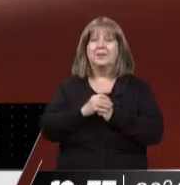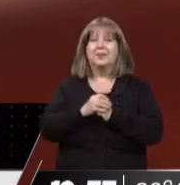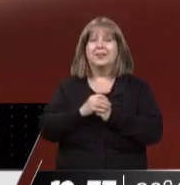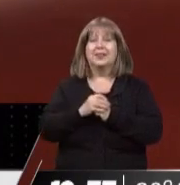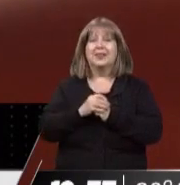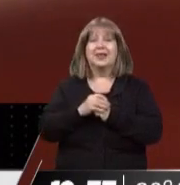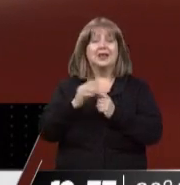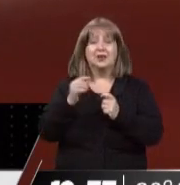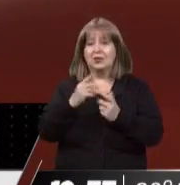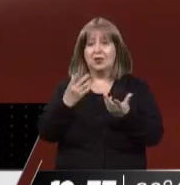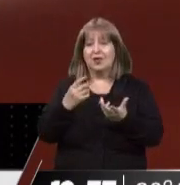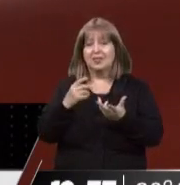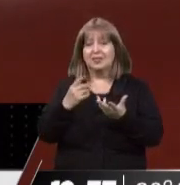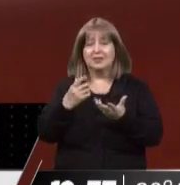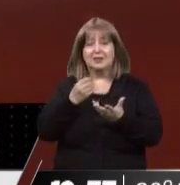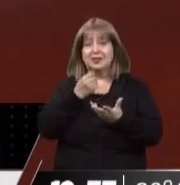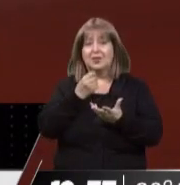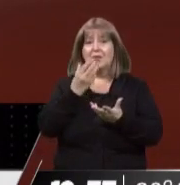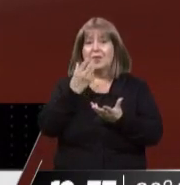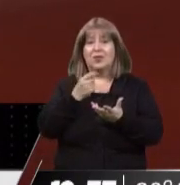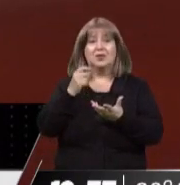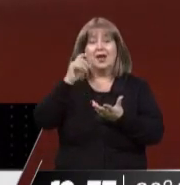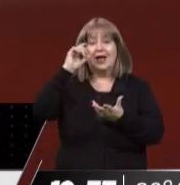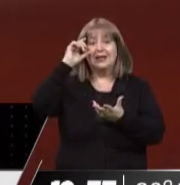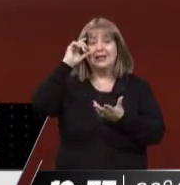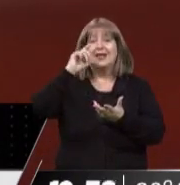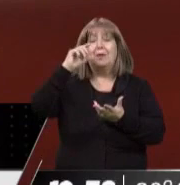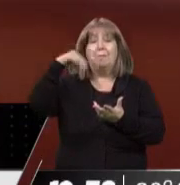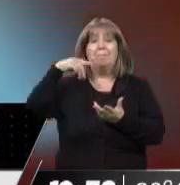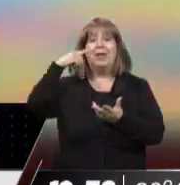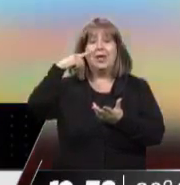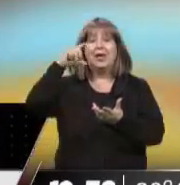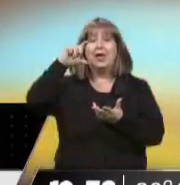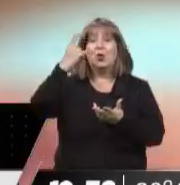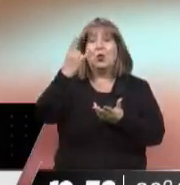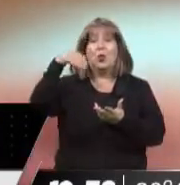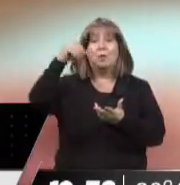Es Tucumán. No. ¡Ay, mi amor! No hay forma. Tucumán, hasta ahí. Pero no es tuyo.